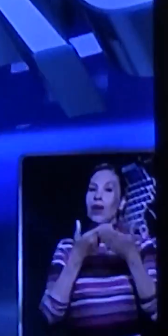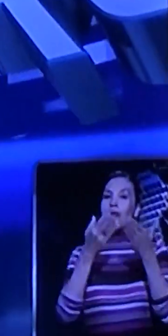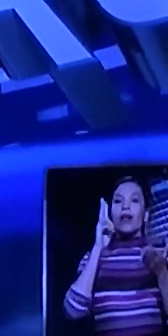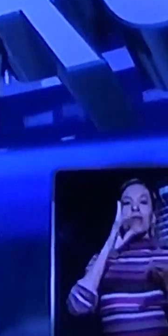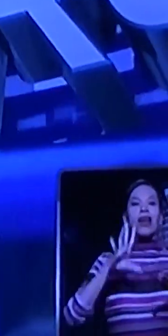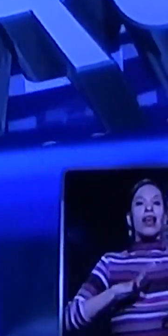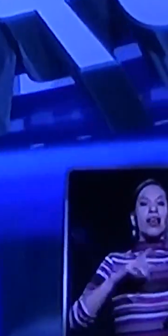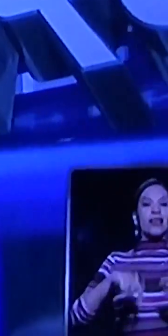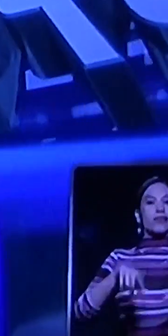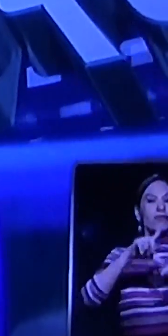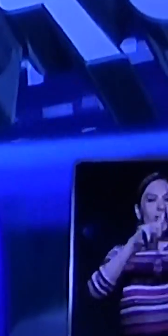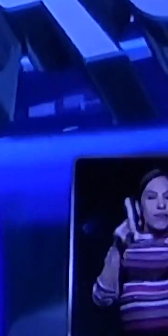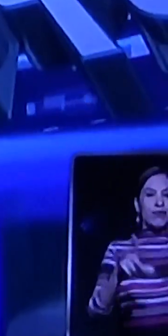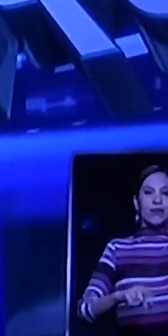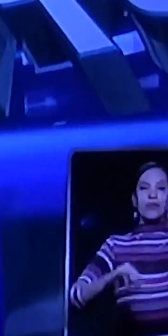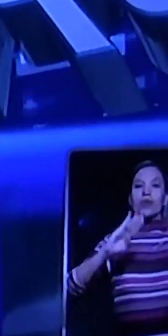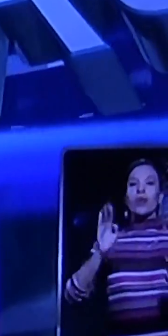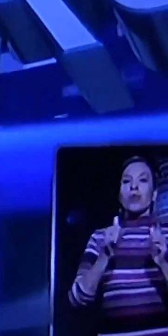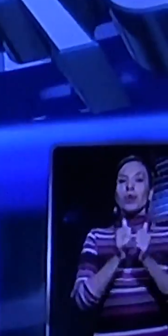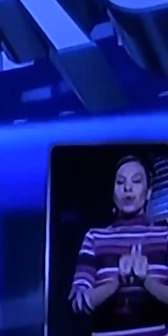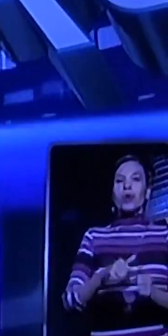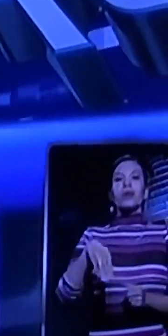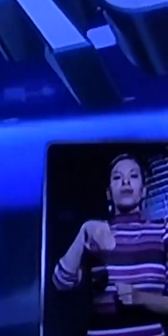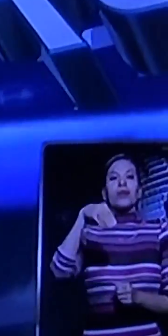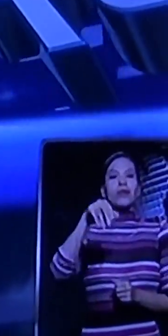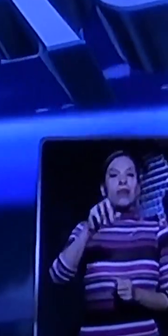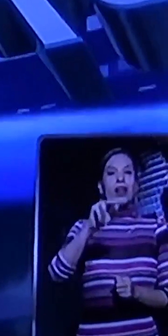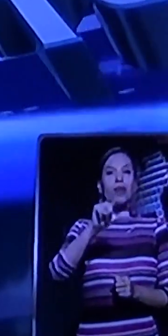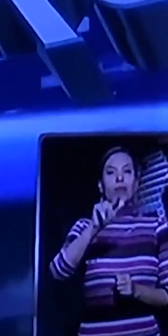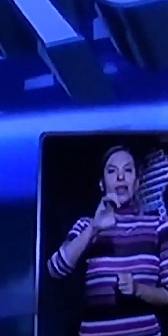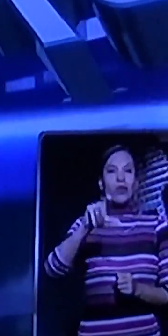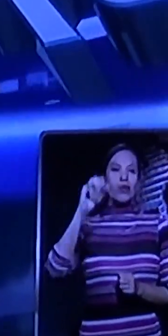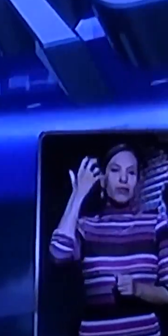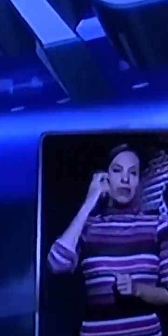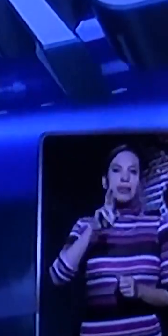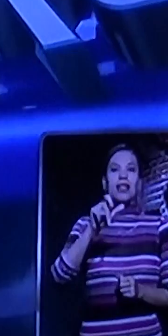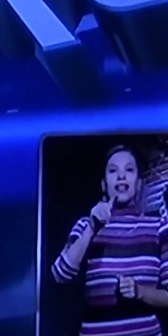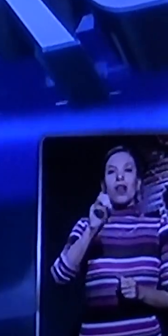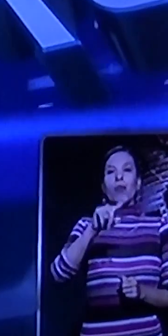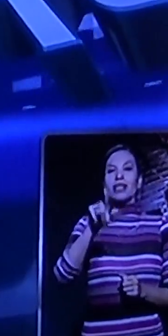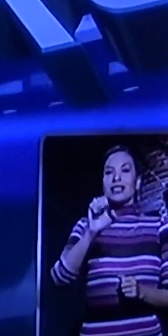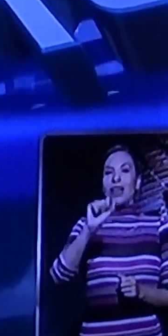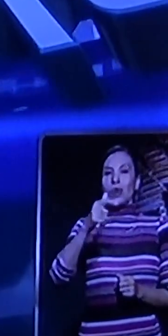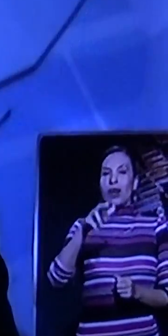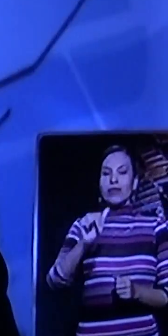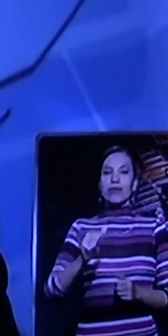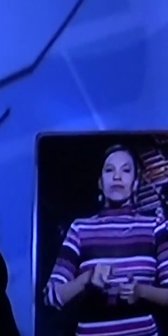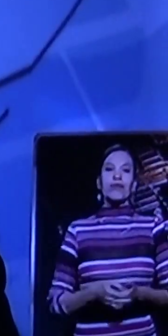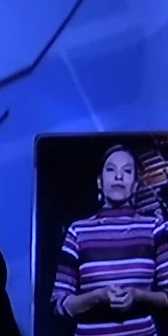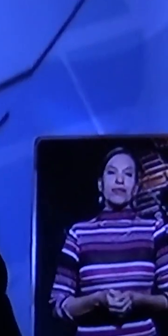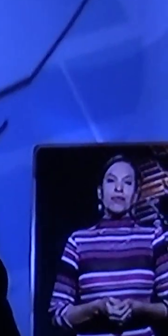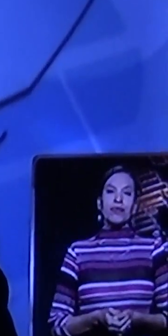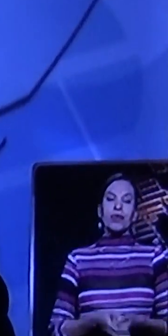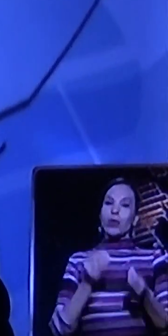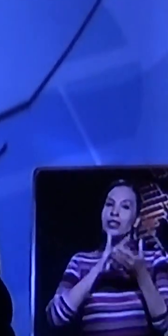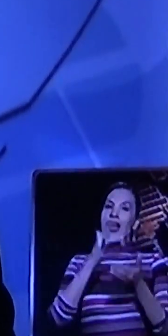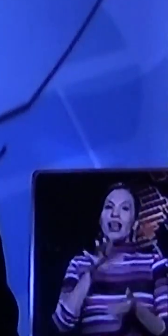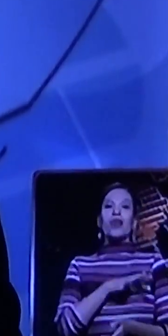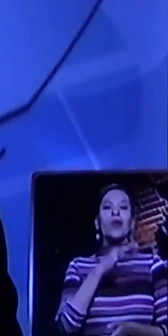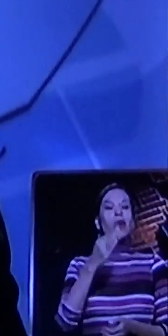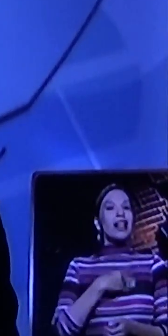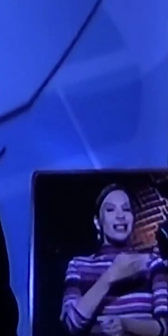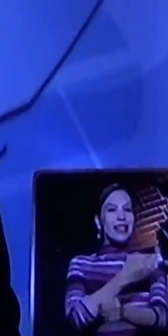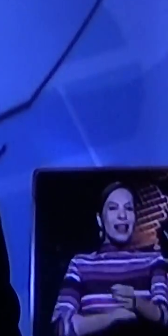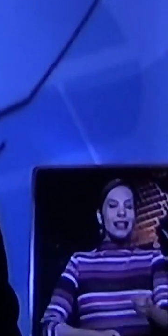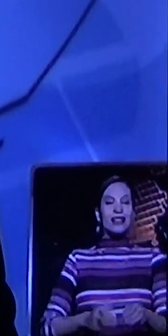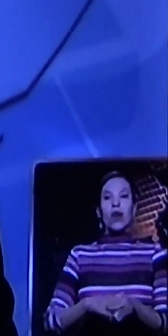Y hacemos ahora un breve recorrido por la República Mexicana y el mundo con Marilu Bello y Vicente López Segura. Muchas gracias, Lolita. Muy